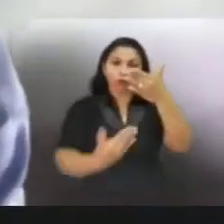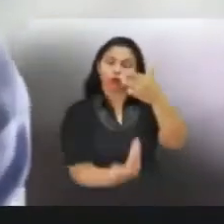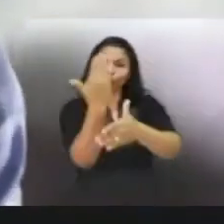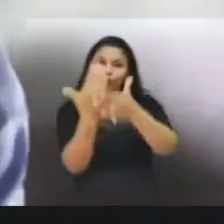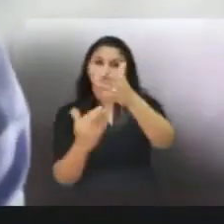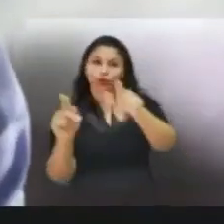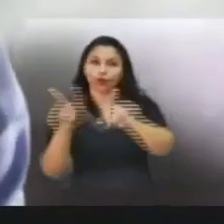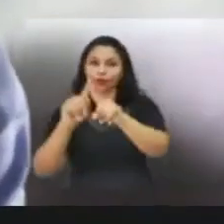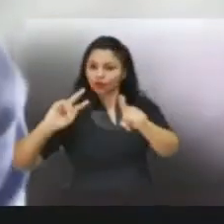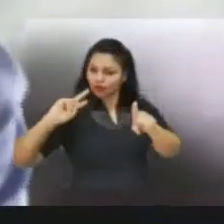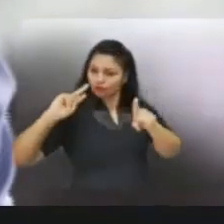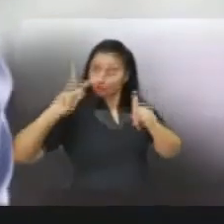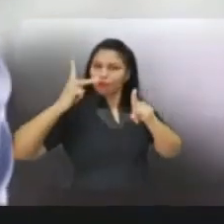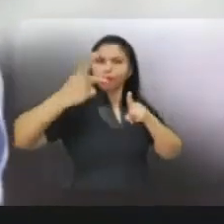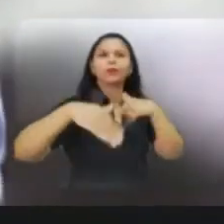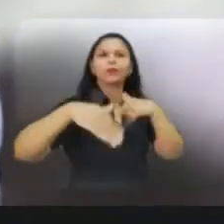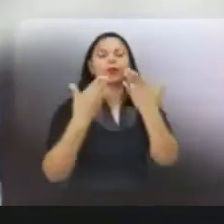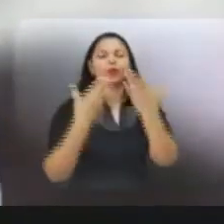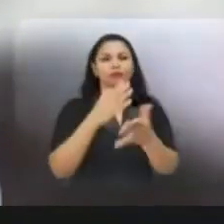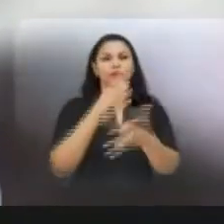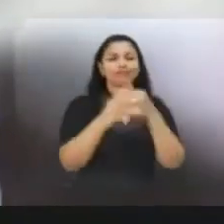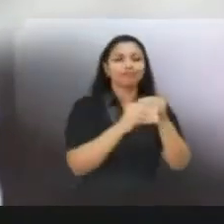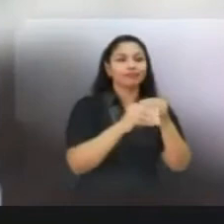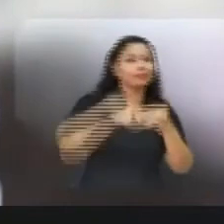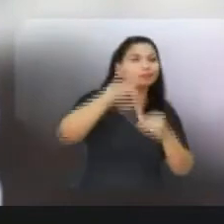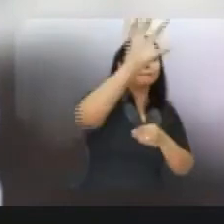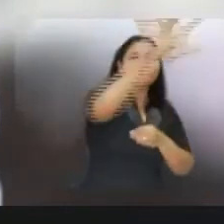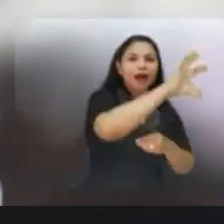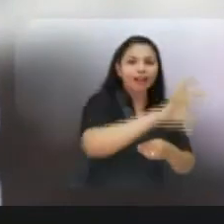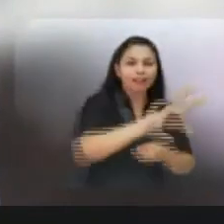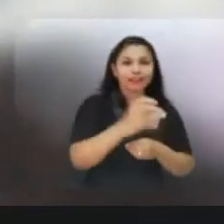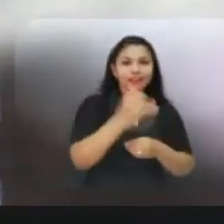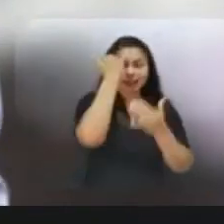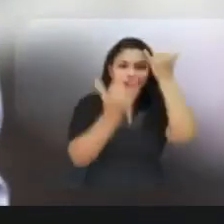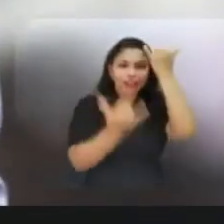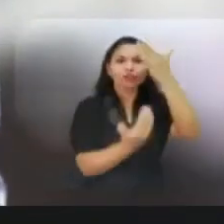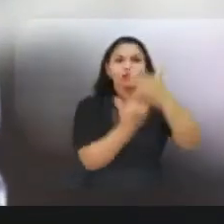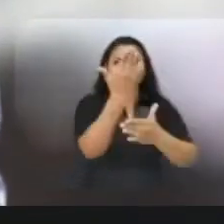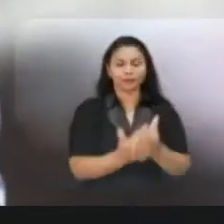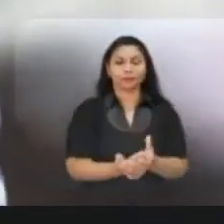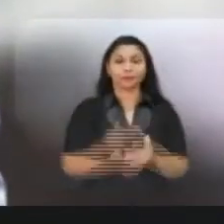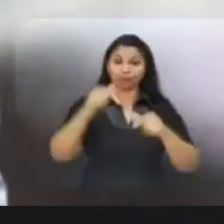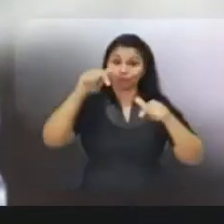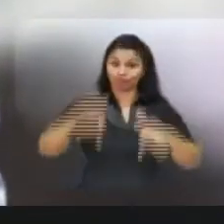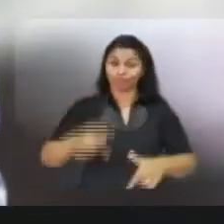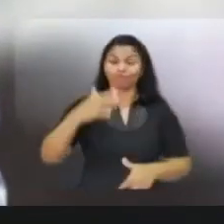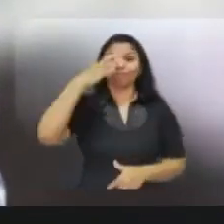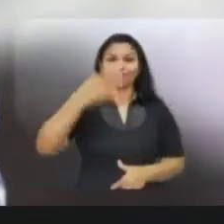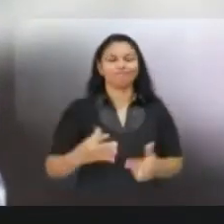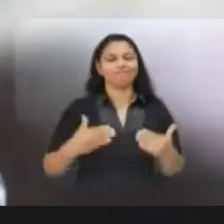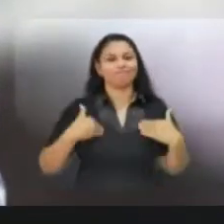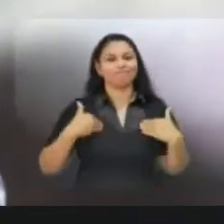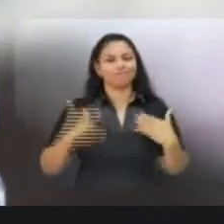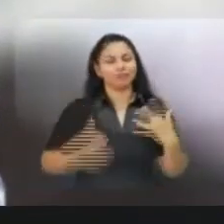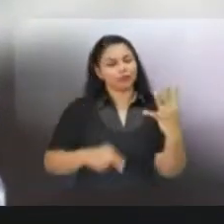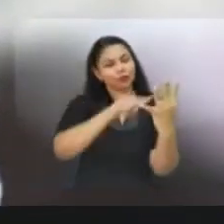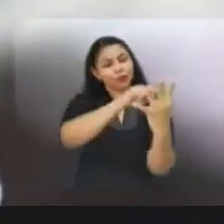que son pioneros. Y tenemos la suerte de, en este panel, de tener cuatro